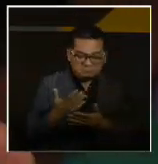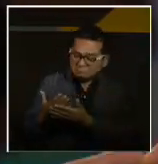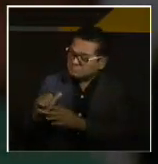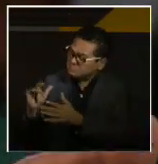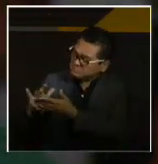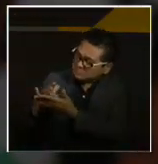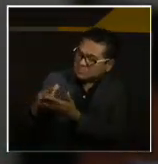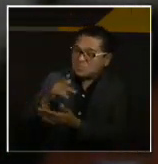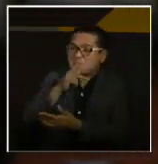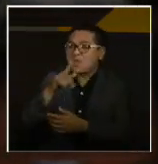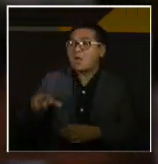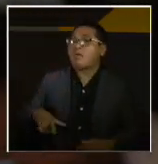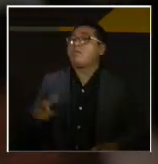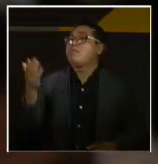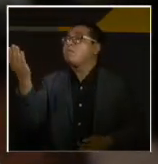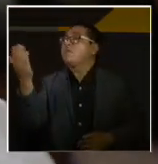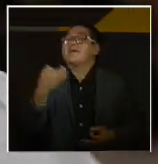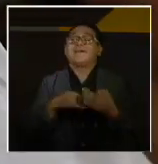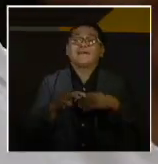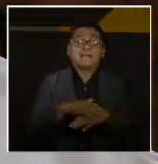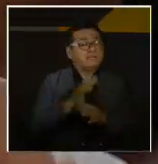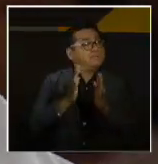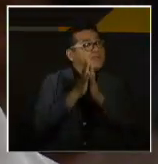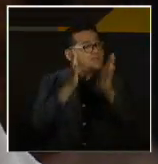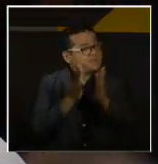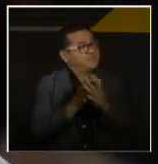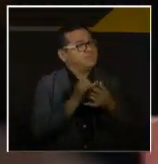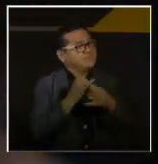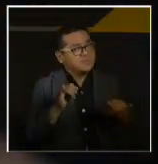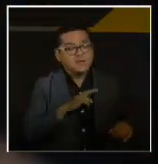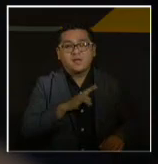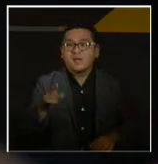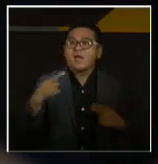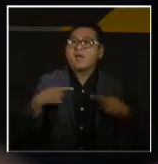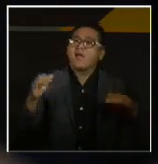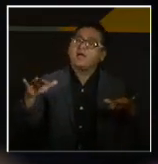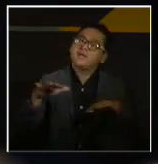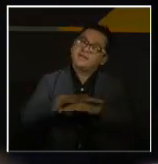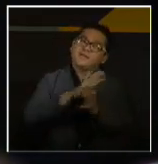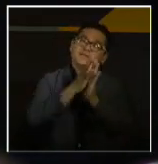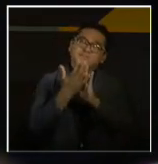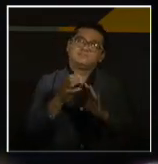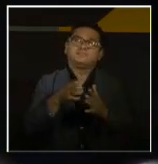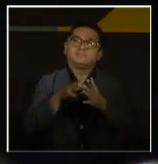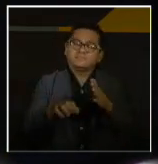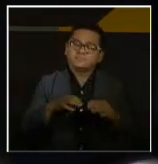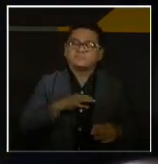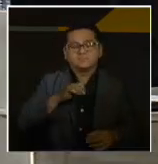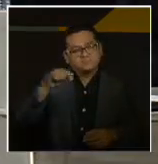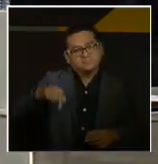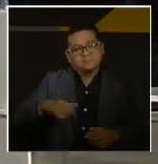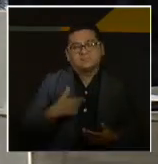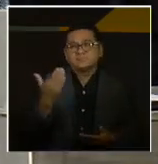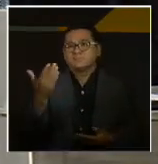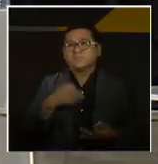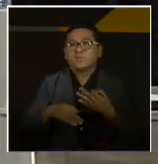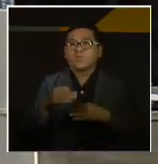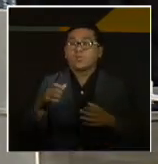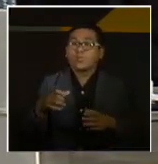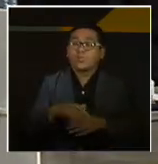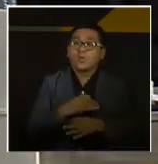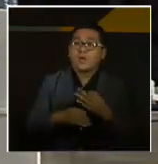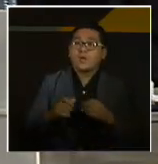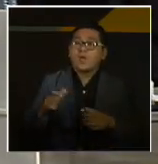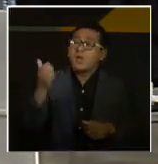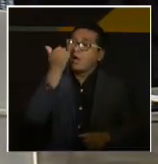el apoyo de papá gobierno, sino sean participativos, agentes de cambio. Y un ejemplo de éxito de lo que te digo es que una